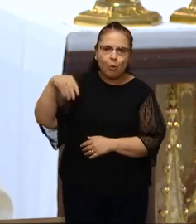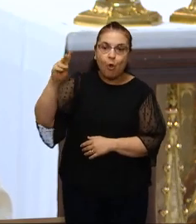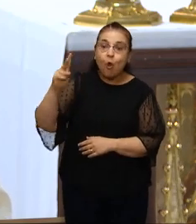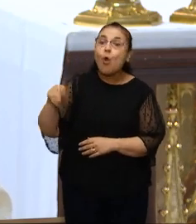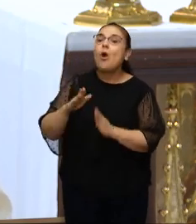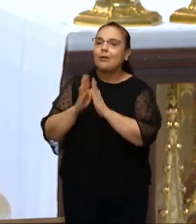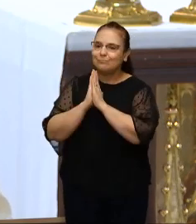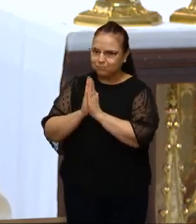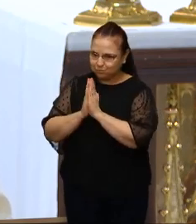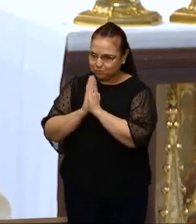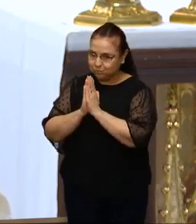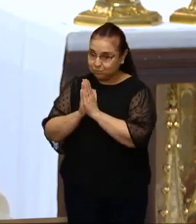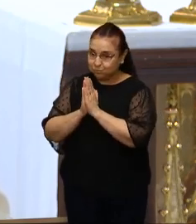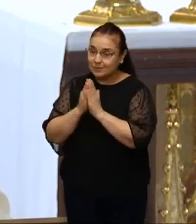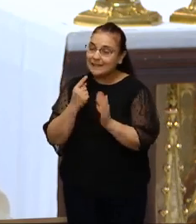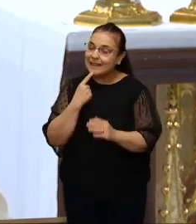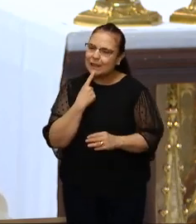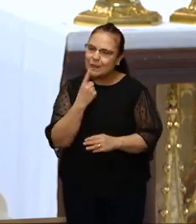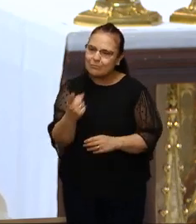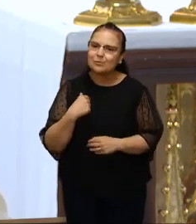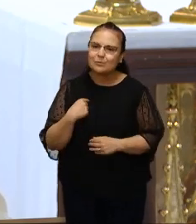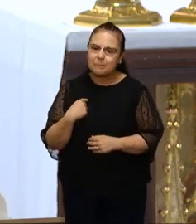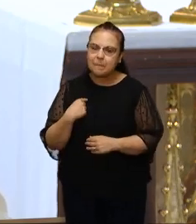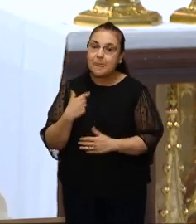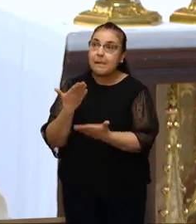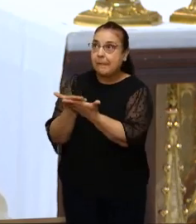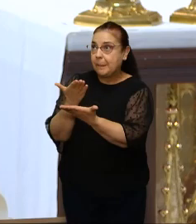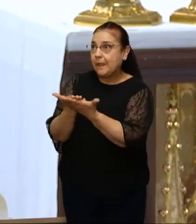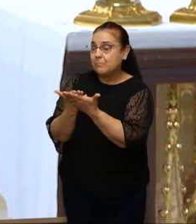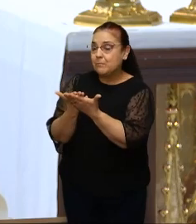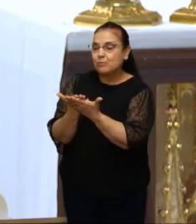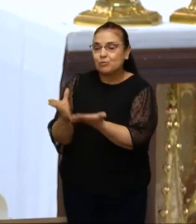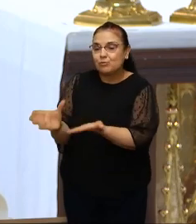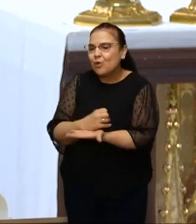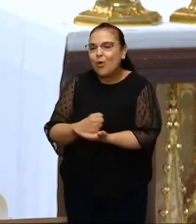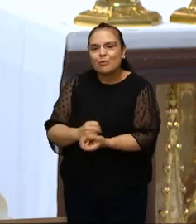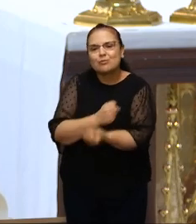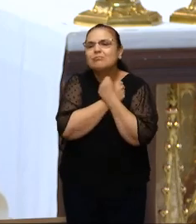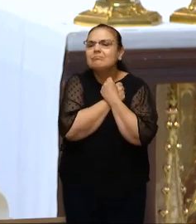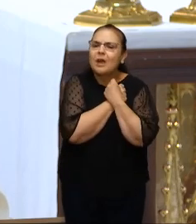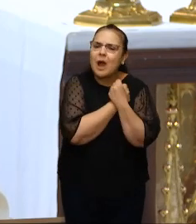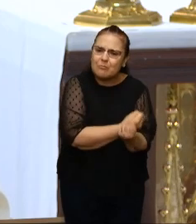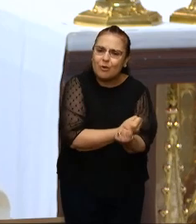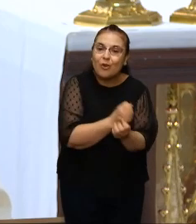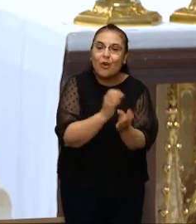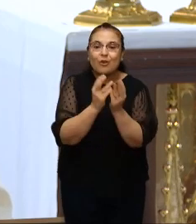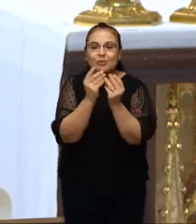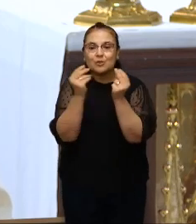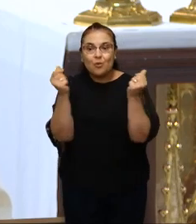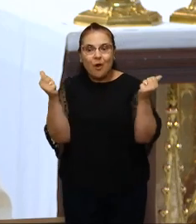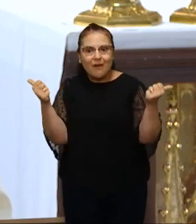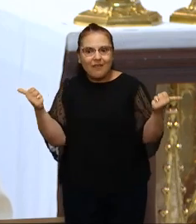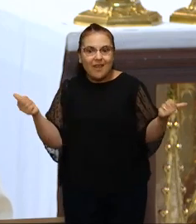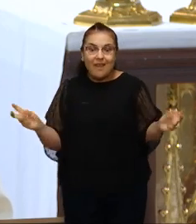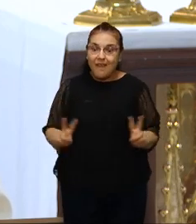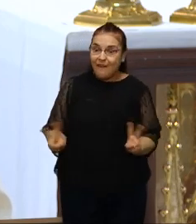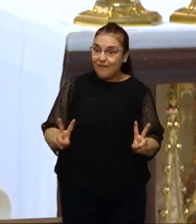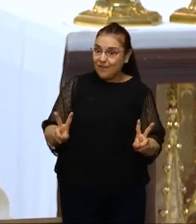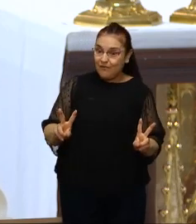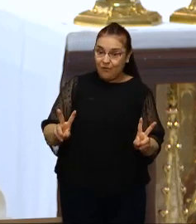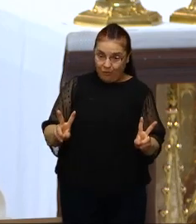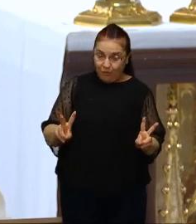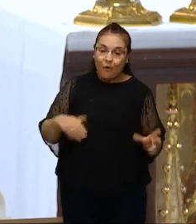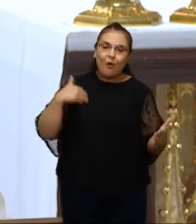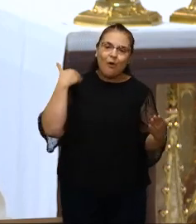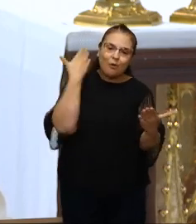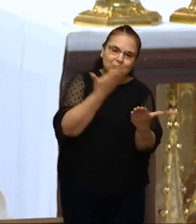rezado que tengamos todos un amor suave y vivo hacia la Sagrada